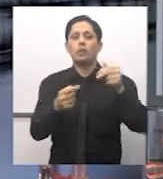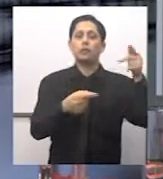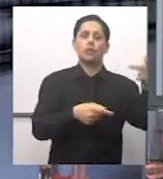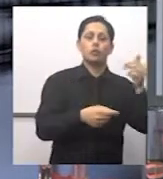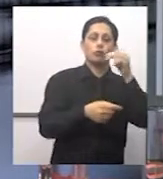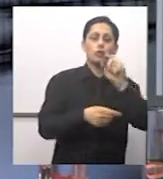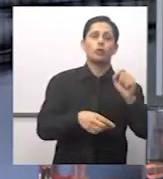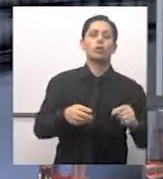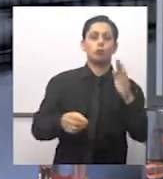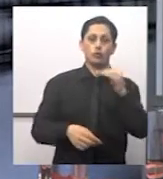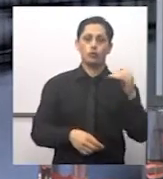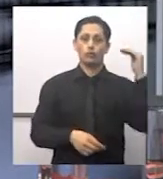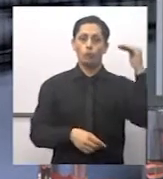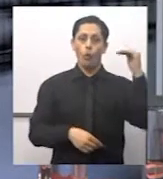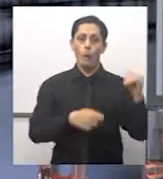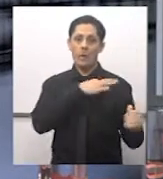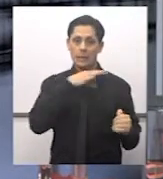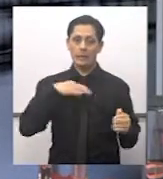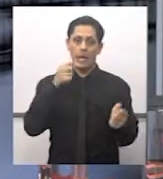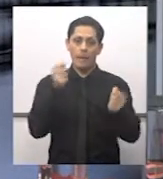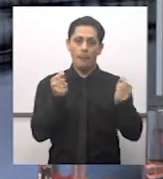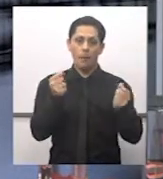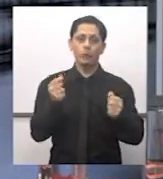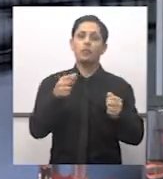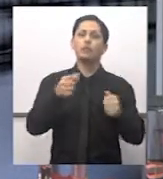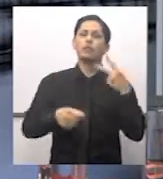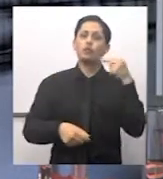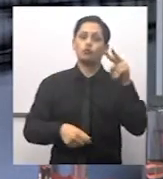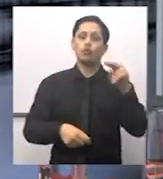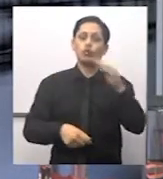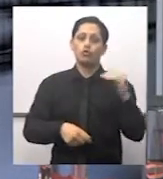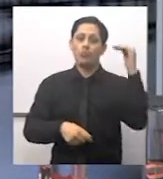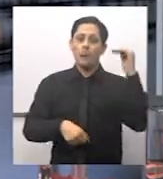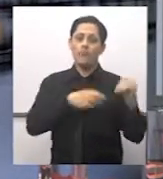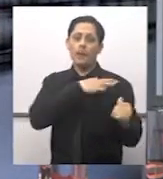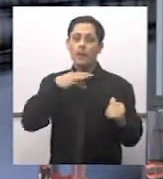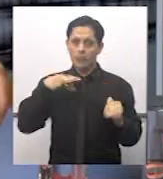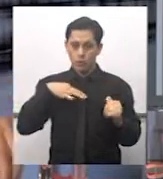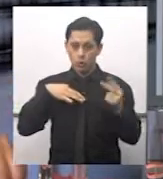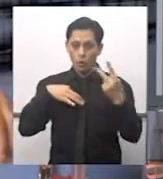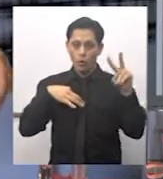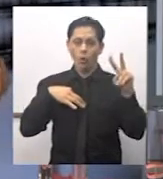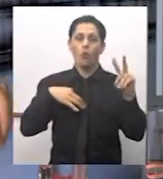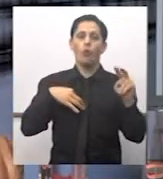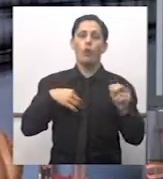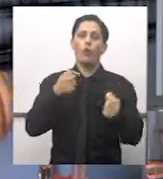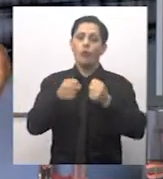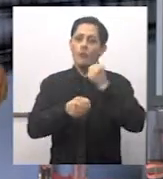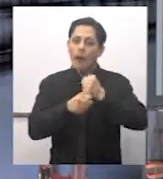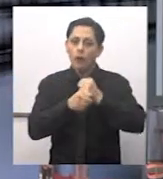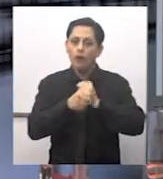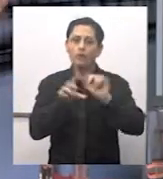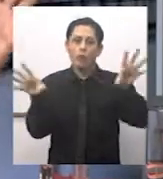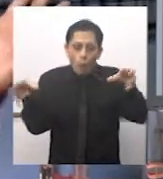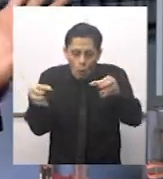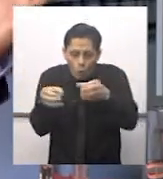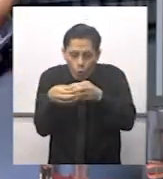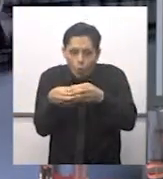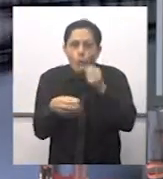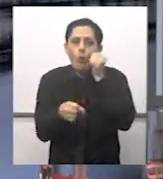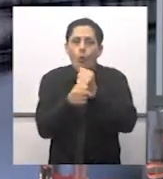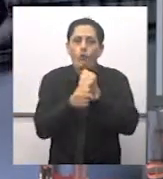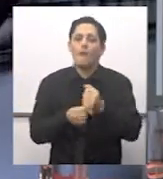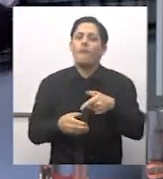su ministro del Trabajo y su intendente de la región de Valparaíso trabajaran en conjunto facilitando el encuentro, porque al principio